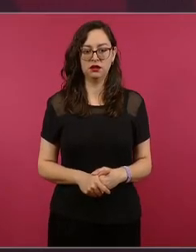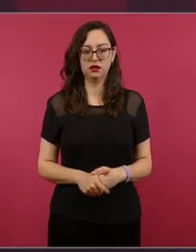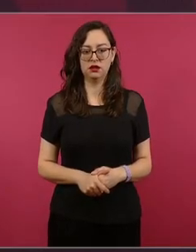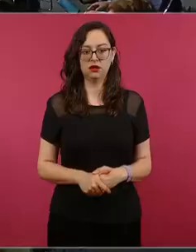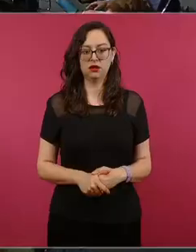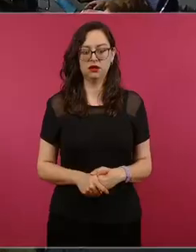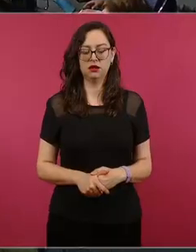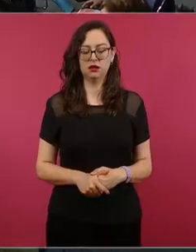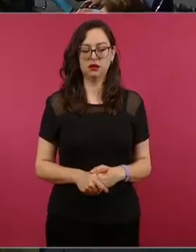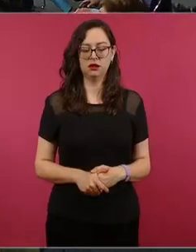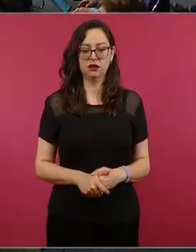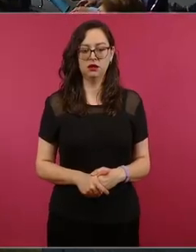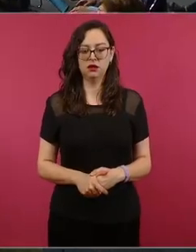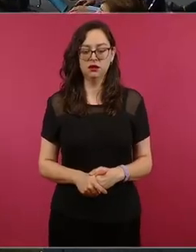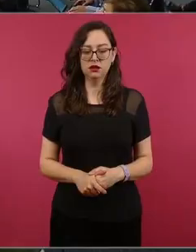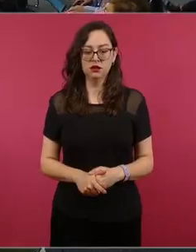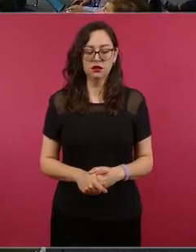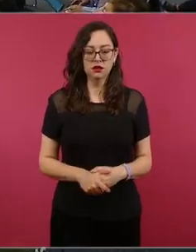Yo estoy